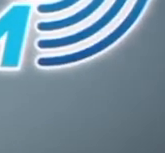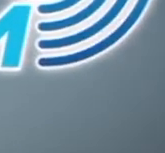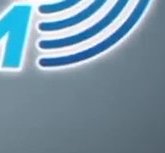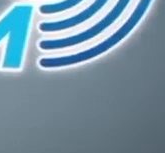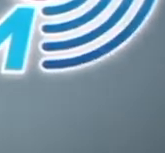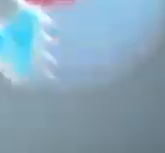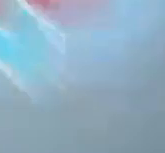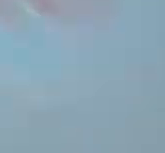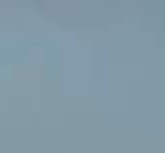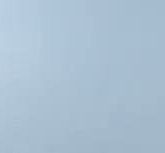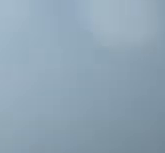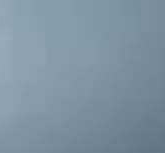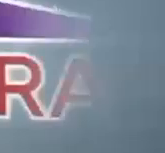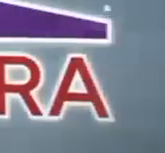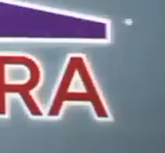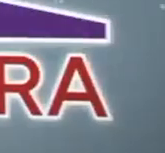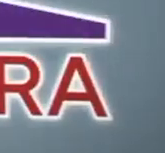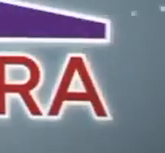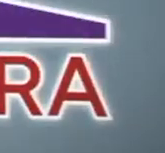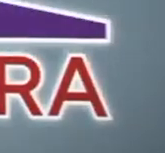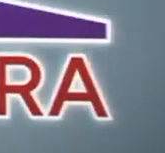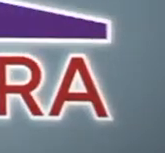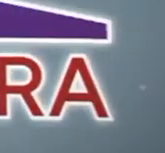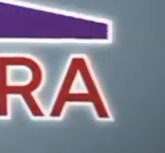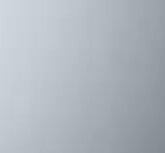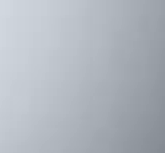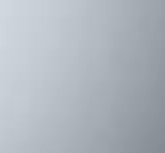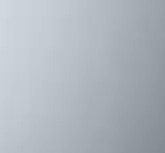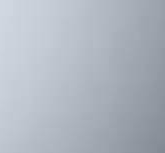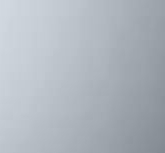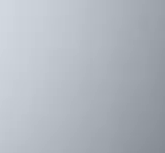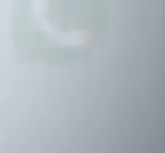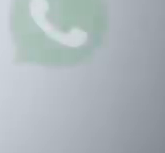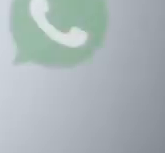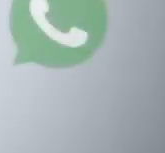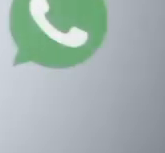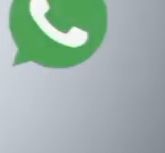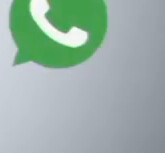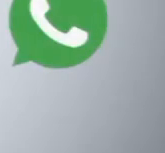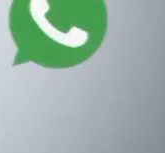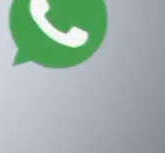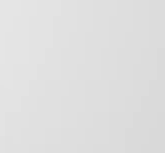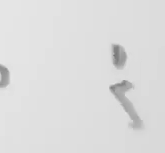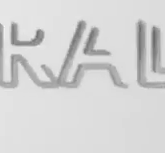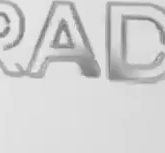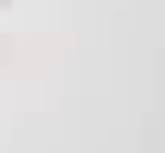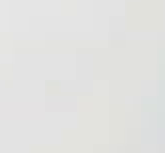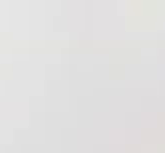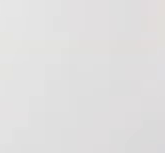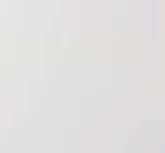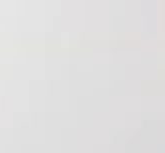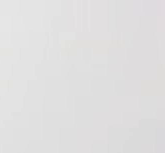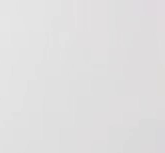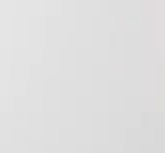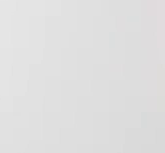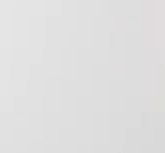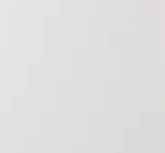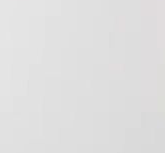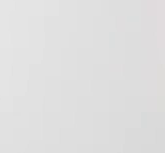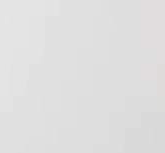96.5 de frecuencia modulada. Sala de Arte Miguel N. Lira. Búscanos en nuestras redes sociales.